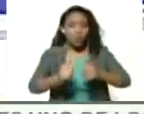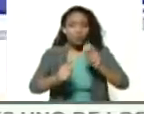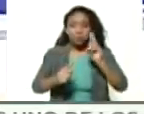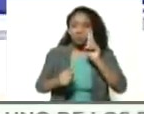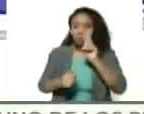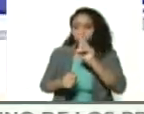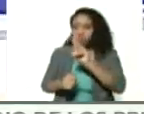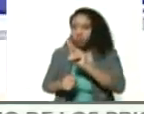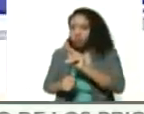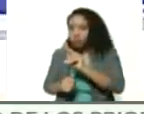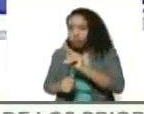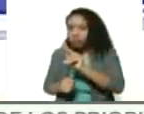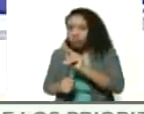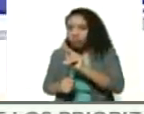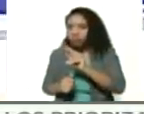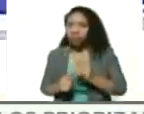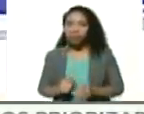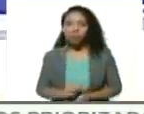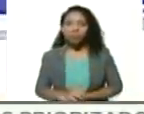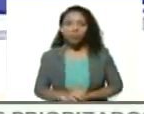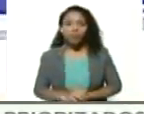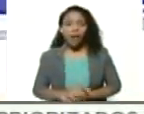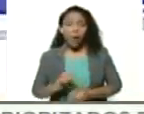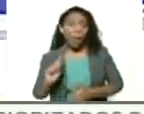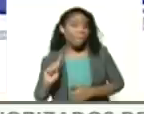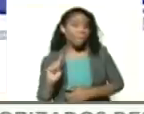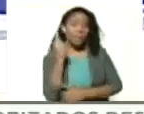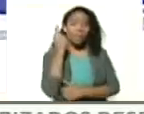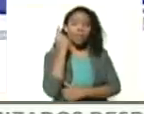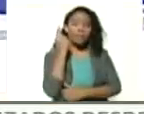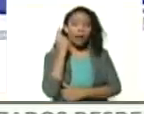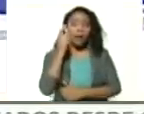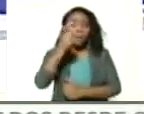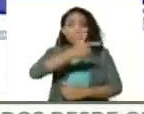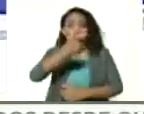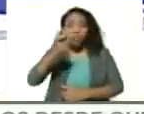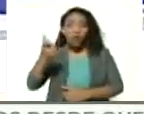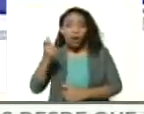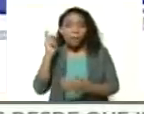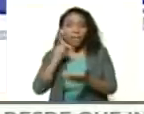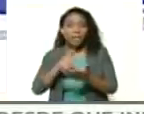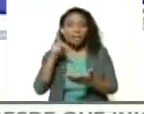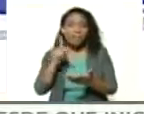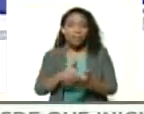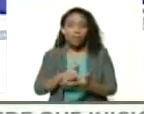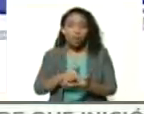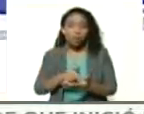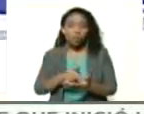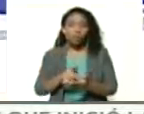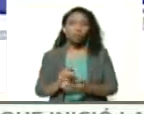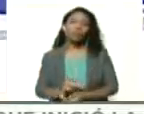observar en los principales actores políticos